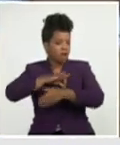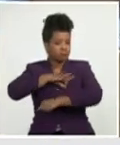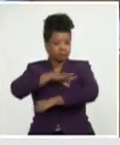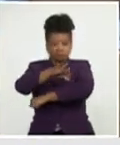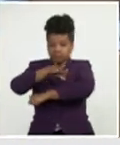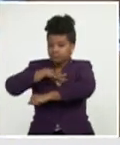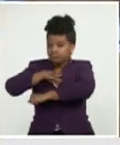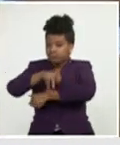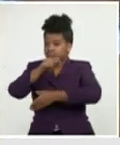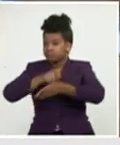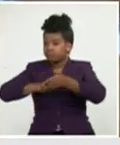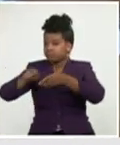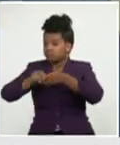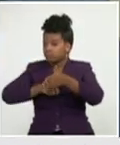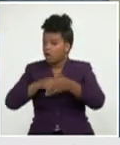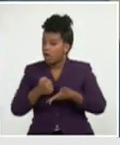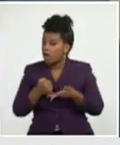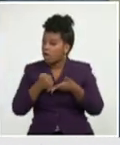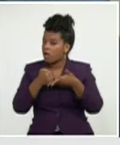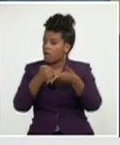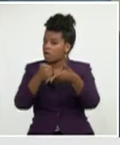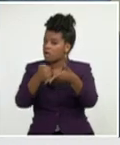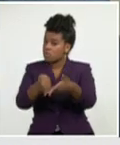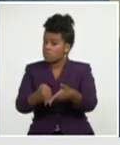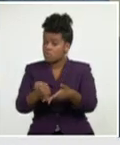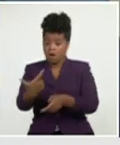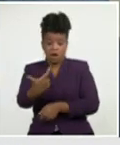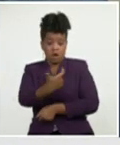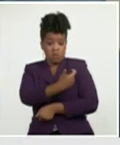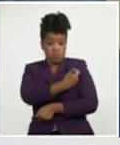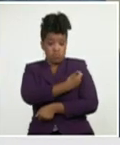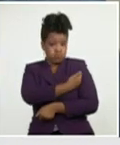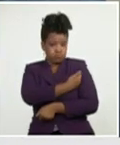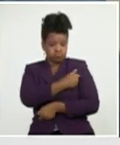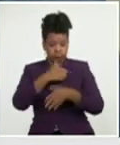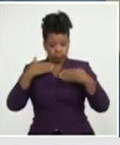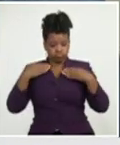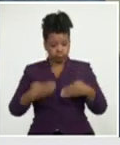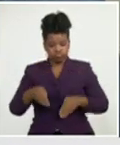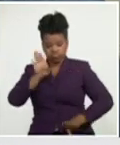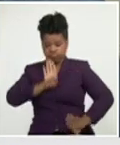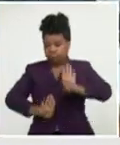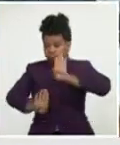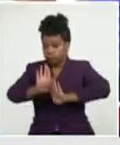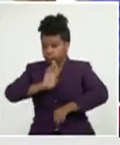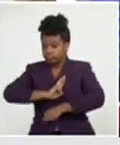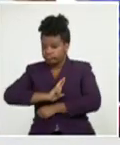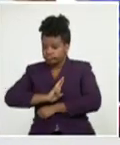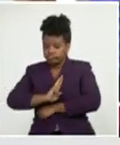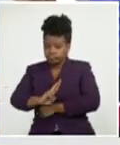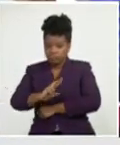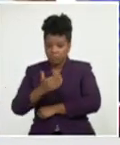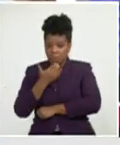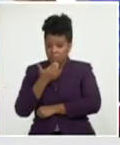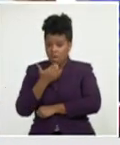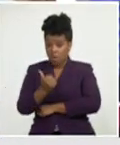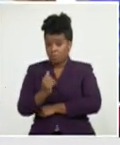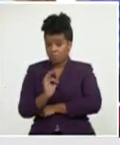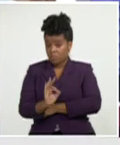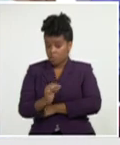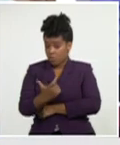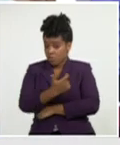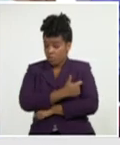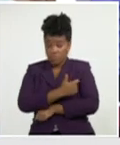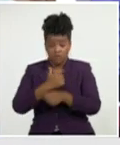favorecer o propiciar la maduración de la respuesta inmune y la generación de memoria inmunológica, para la cual el intervalo entre las dosificaciones es muy